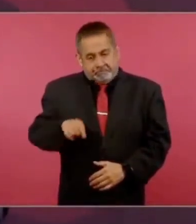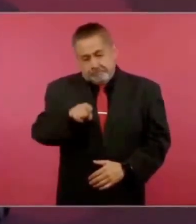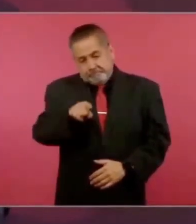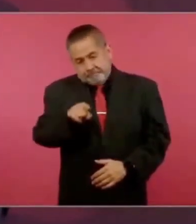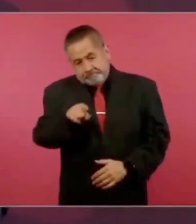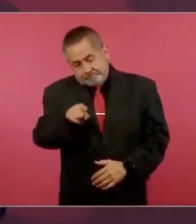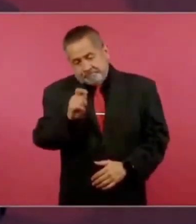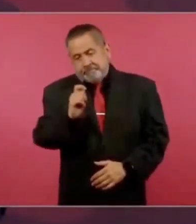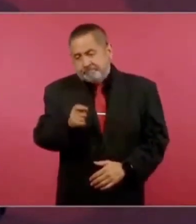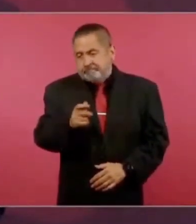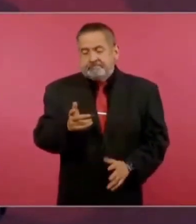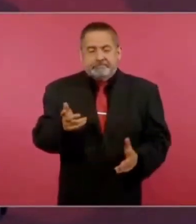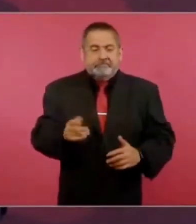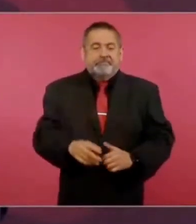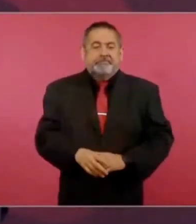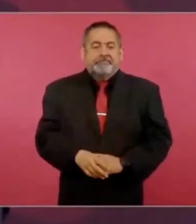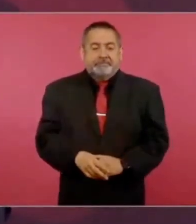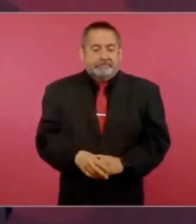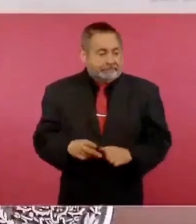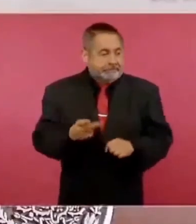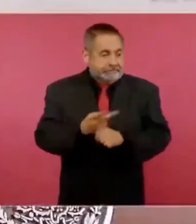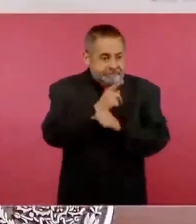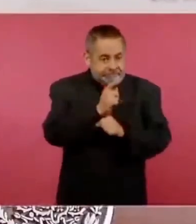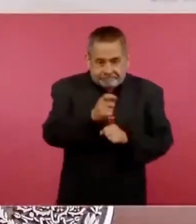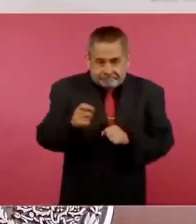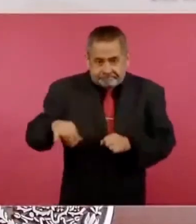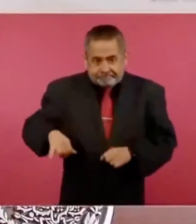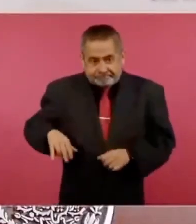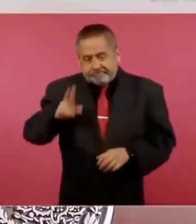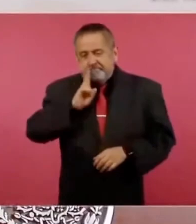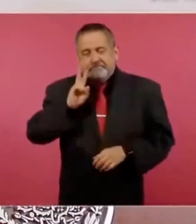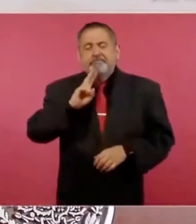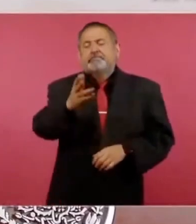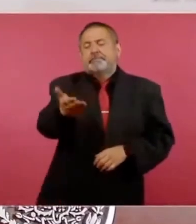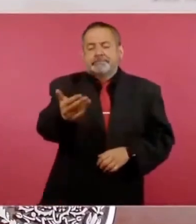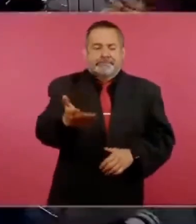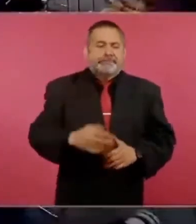sucediendo. Vamos a ver en qué termina. Gracias, presidente.